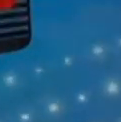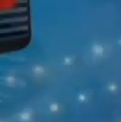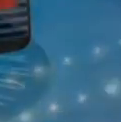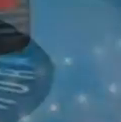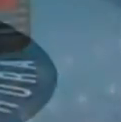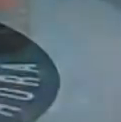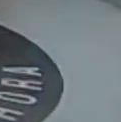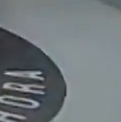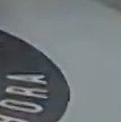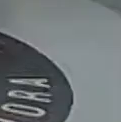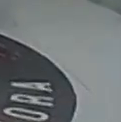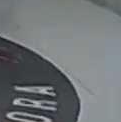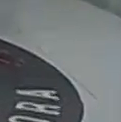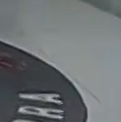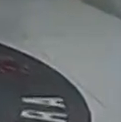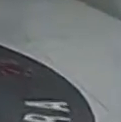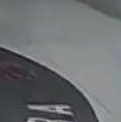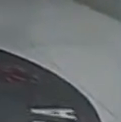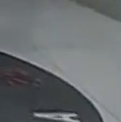93.